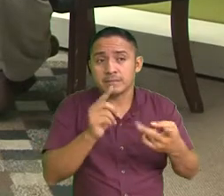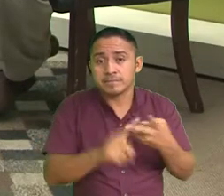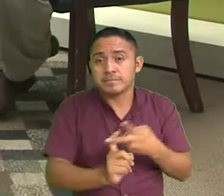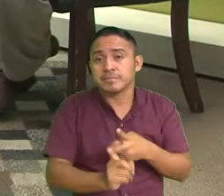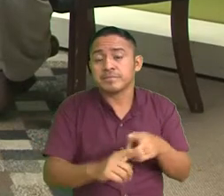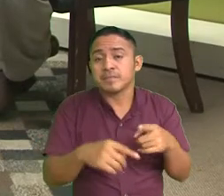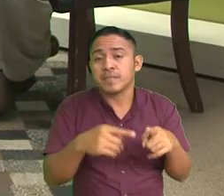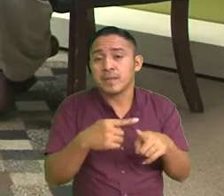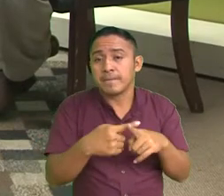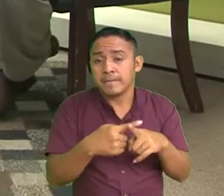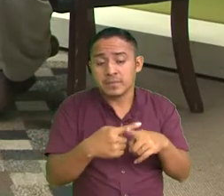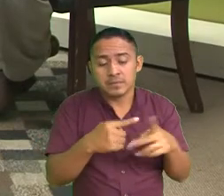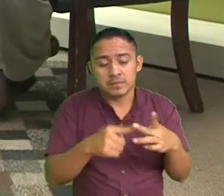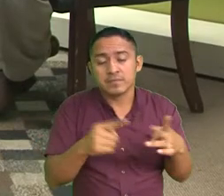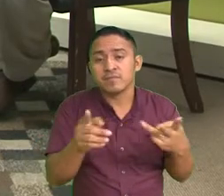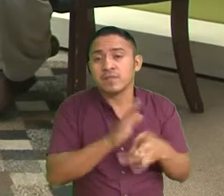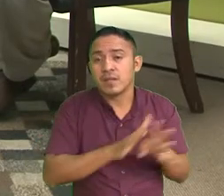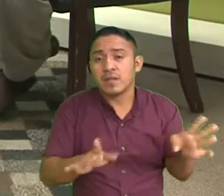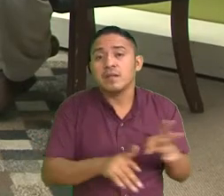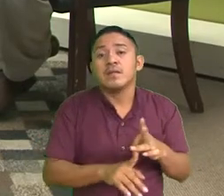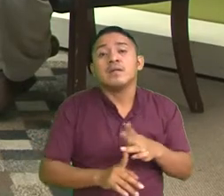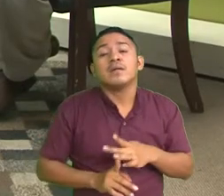final. Eso tiene que ver en cuanto a